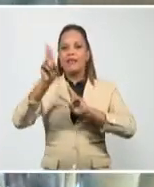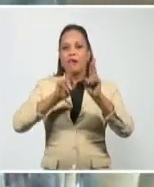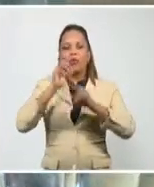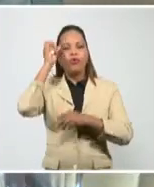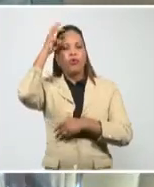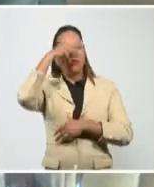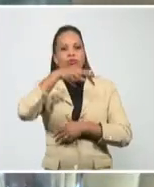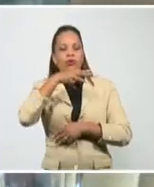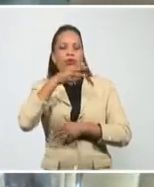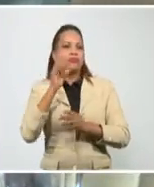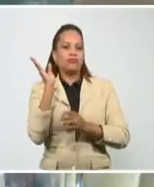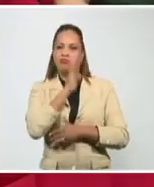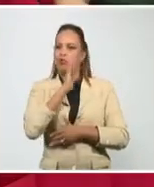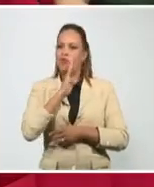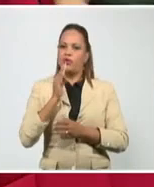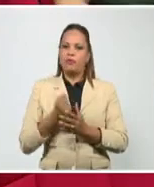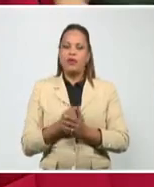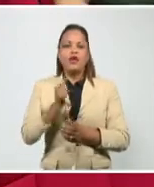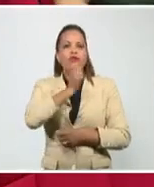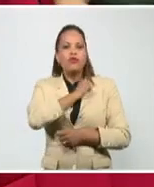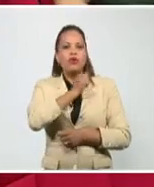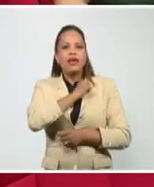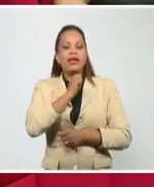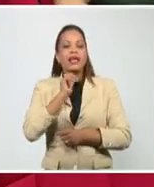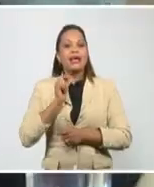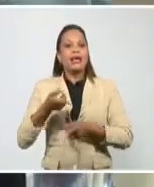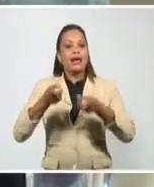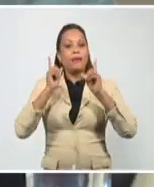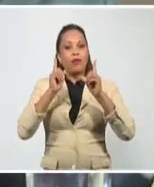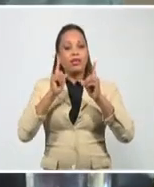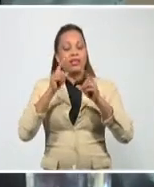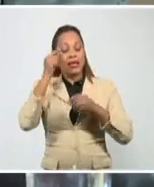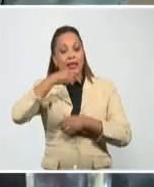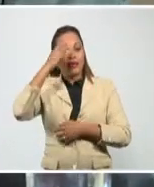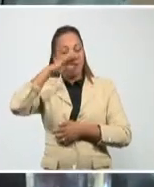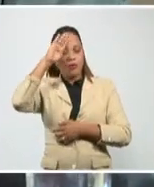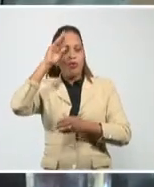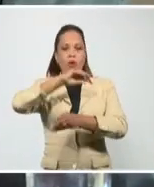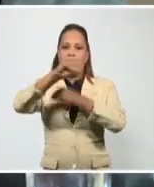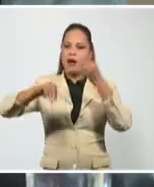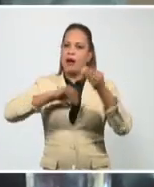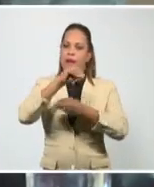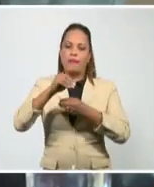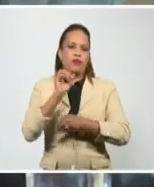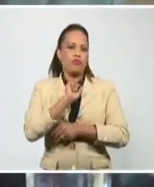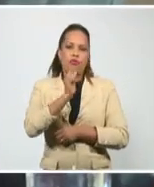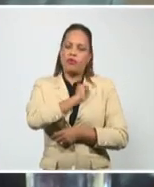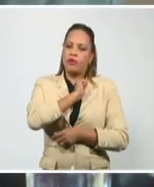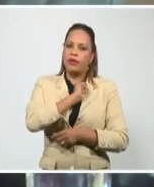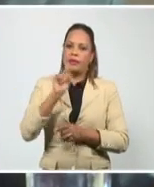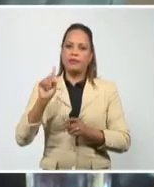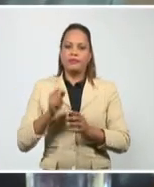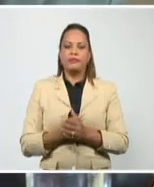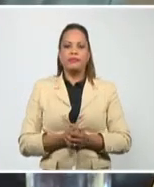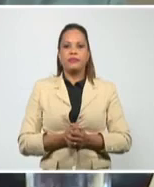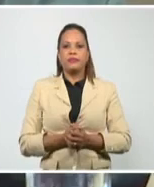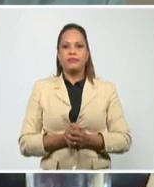ramificaciones, no quieren que la política hacia Cuba cambie. Revolución no es gobierno,